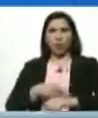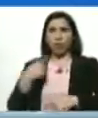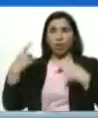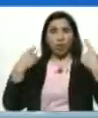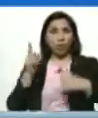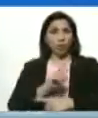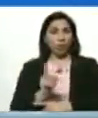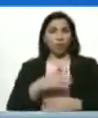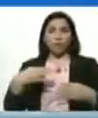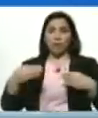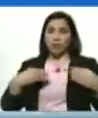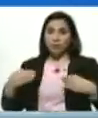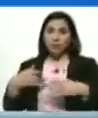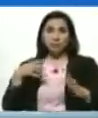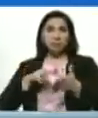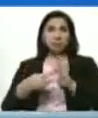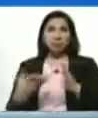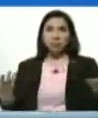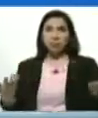flexibilización